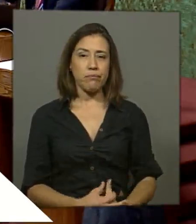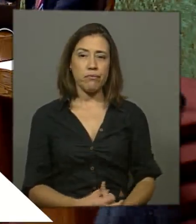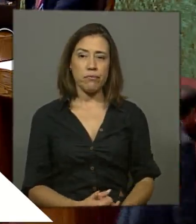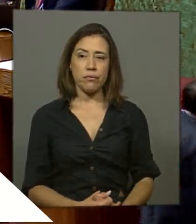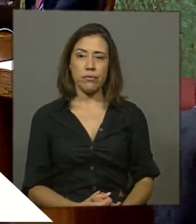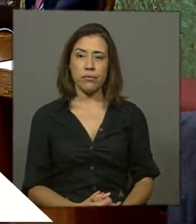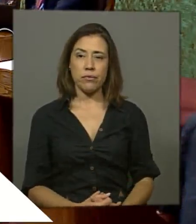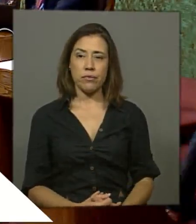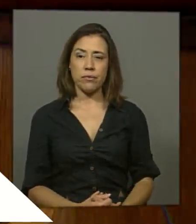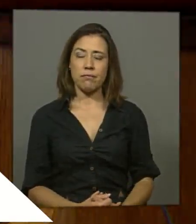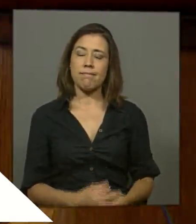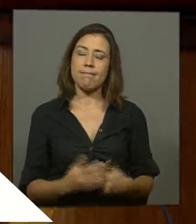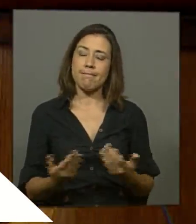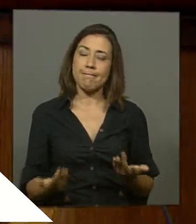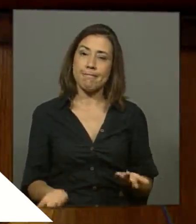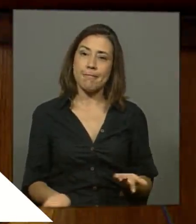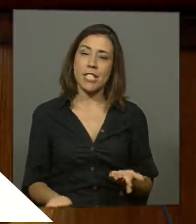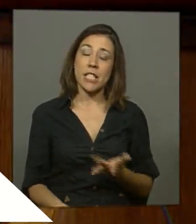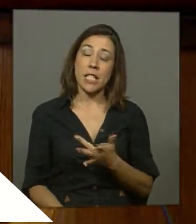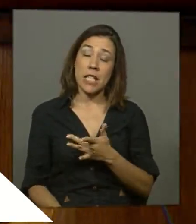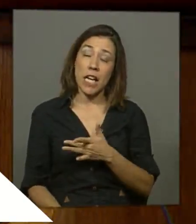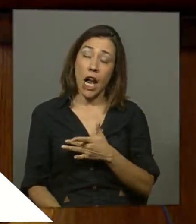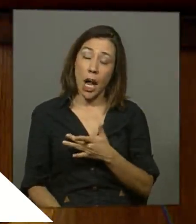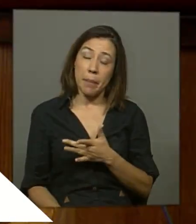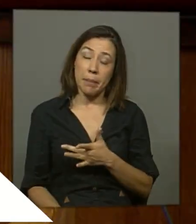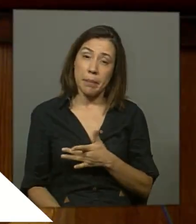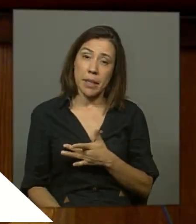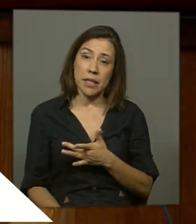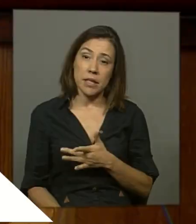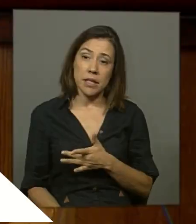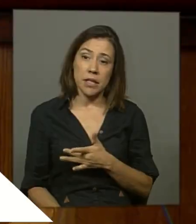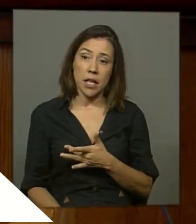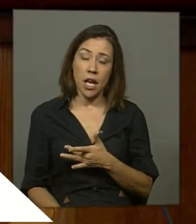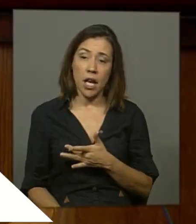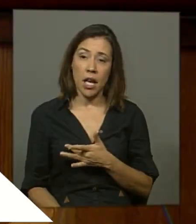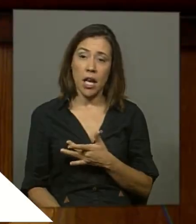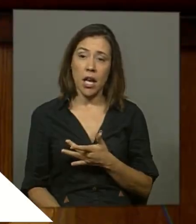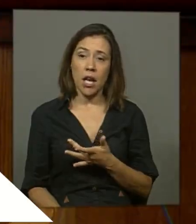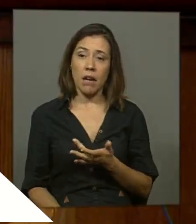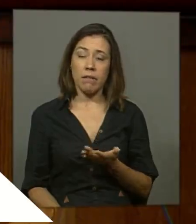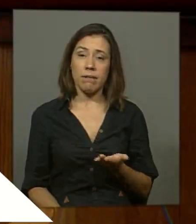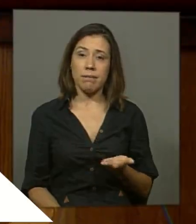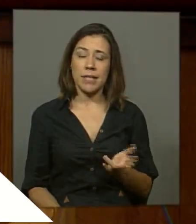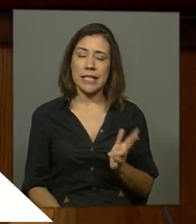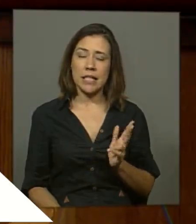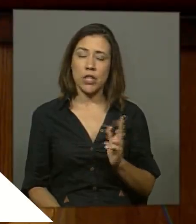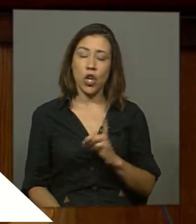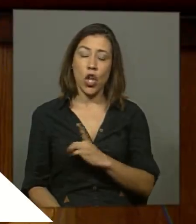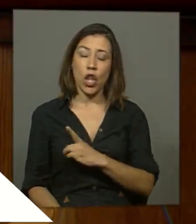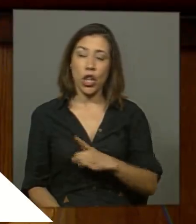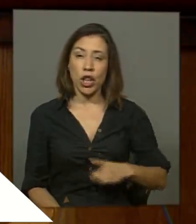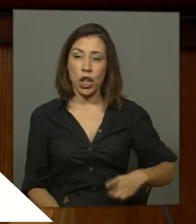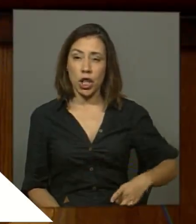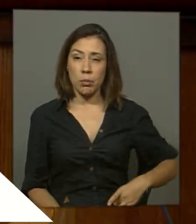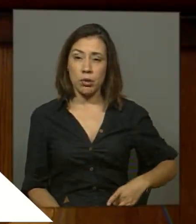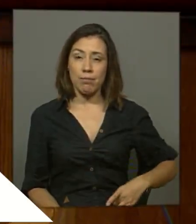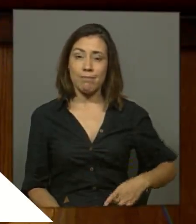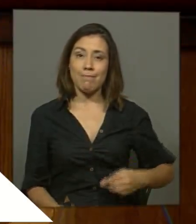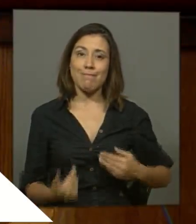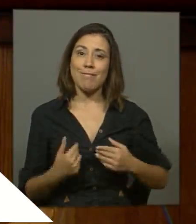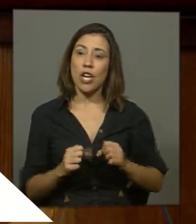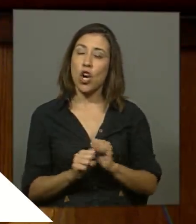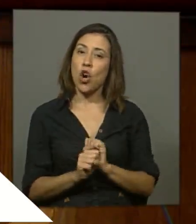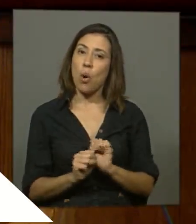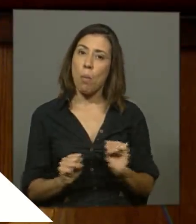ministro lamentable Lamentablemente Lamentablemente señor diputado no puedo